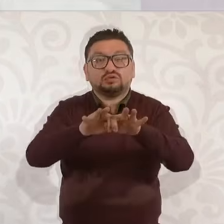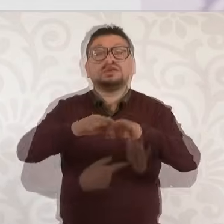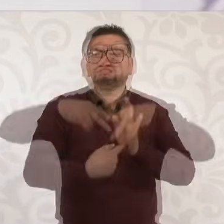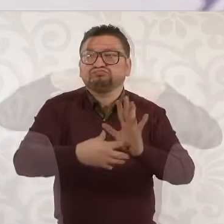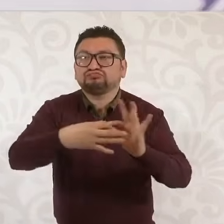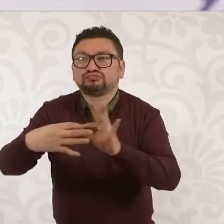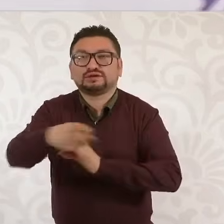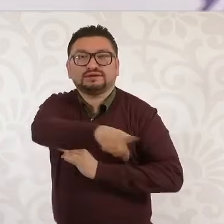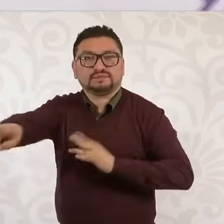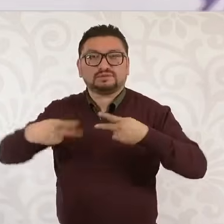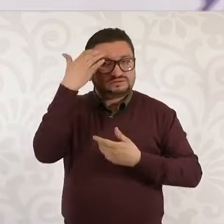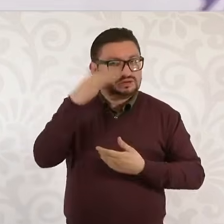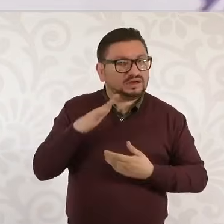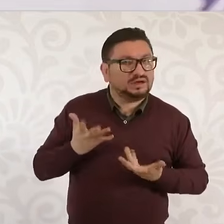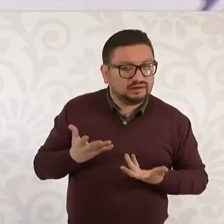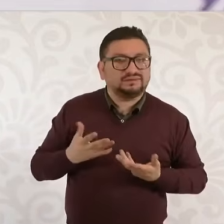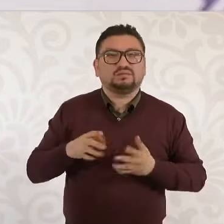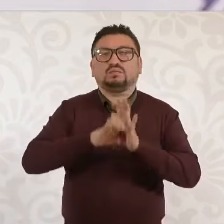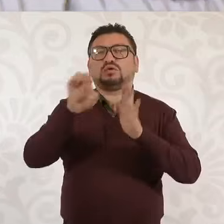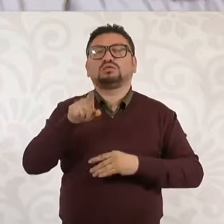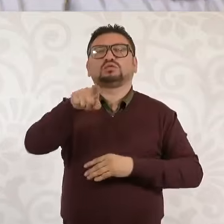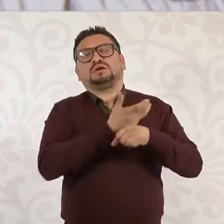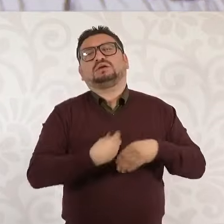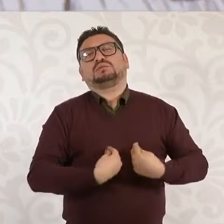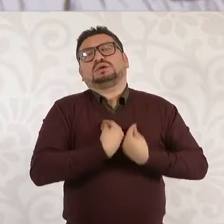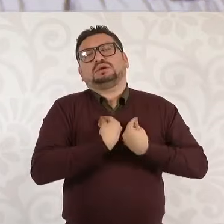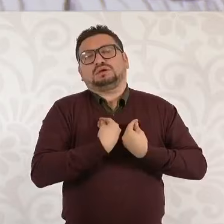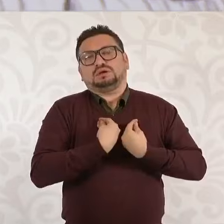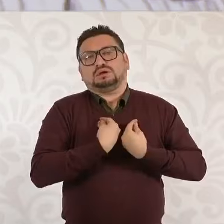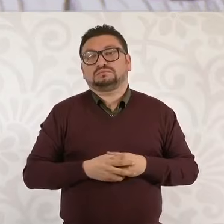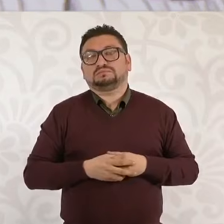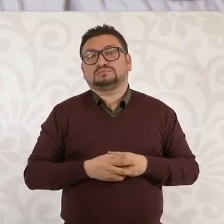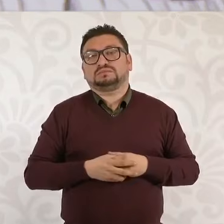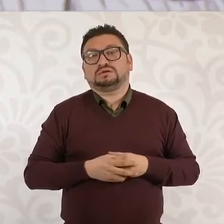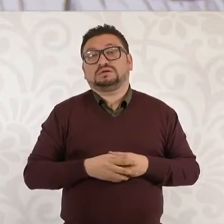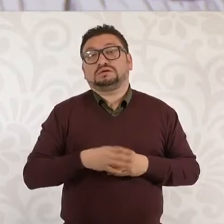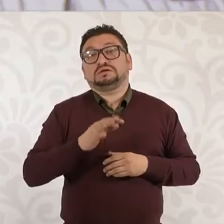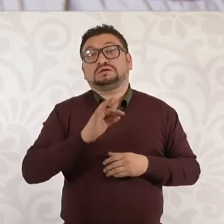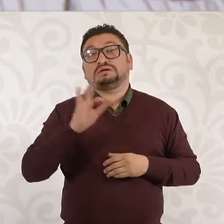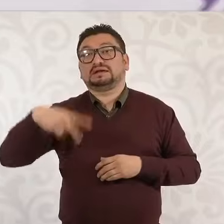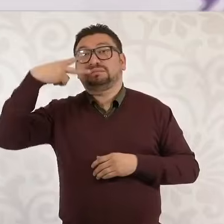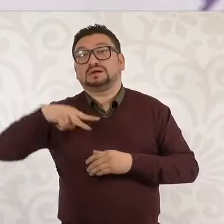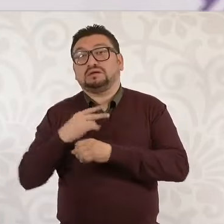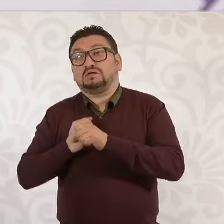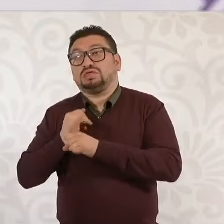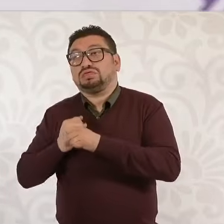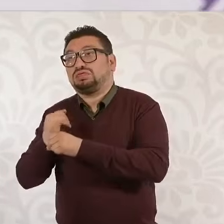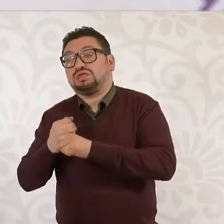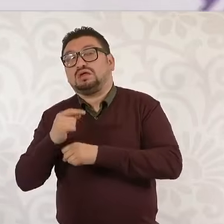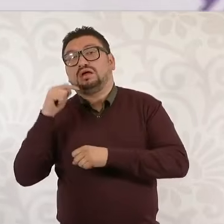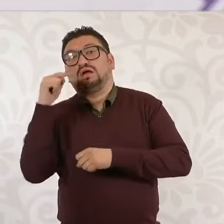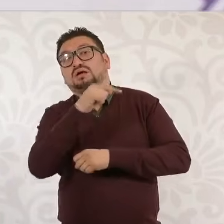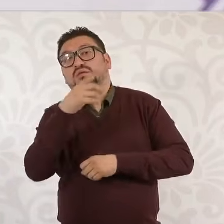campaña. O sea, no es lo mismo que vivas en Estados Unidos, que tengas carpetas de investigación, que no